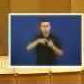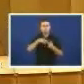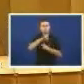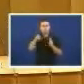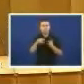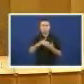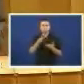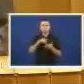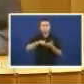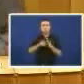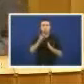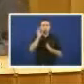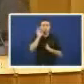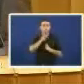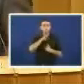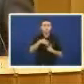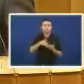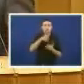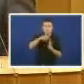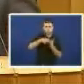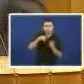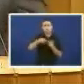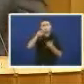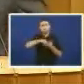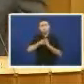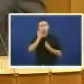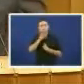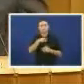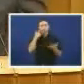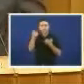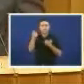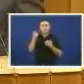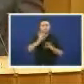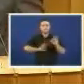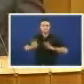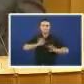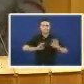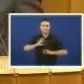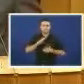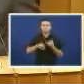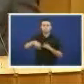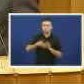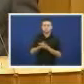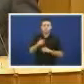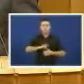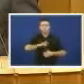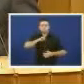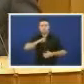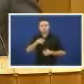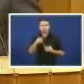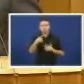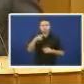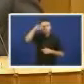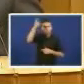plan galego da leitura o plan galego de artes escénicas un exercicio de autoestima cultural e nacional que se ten